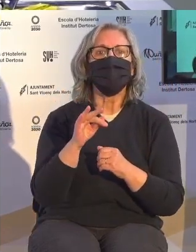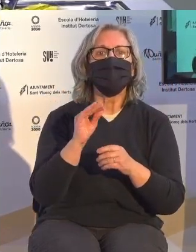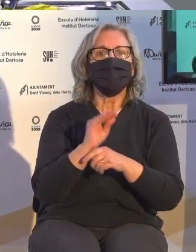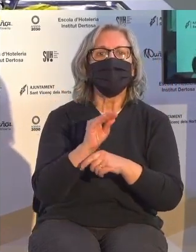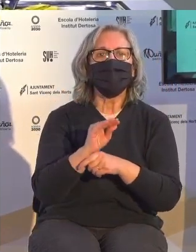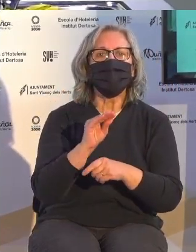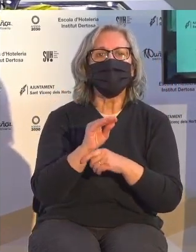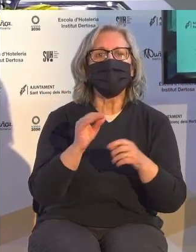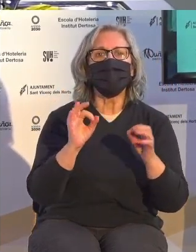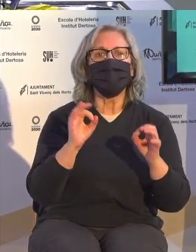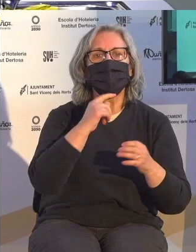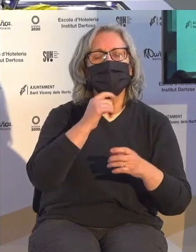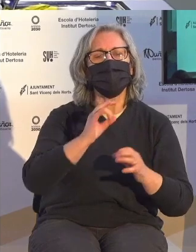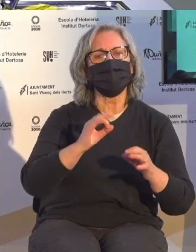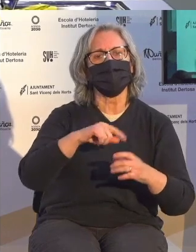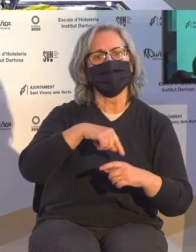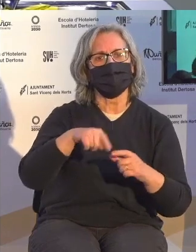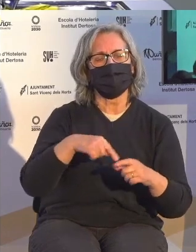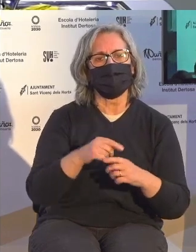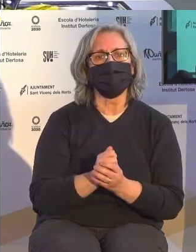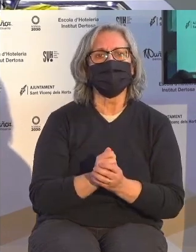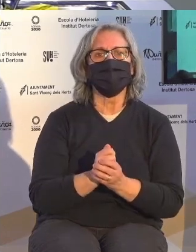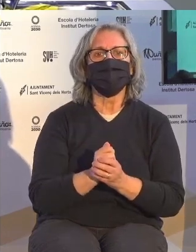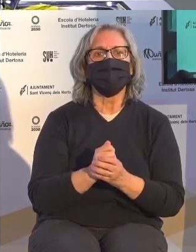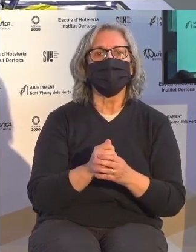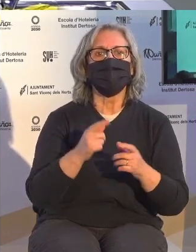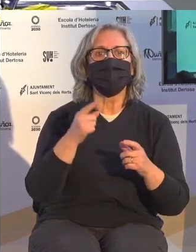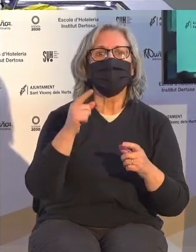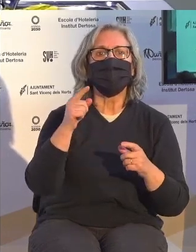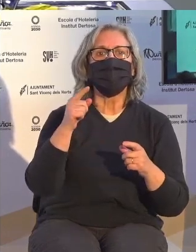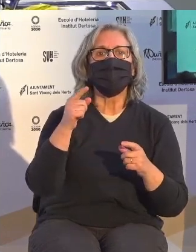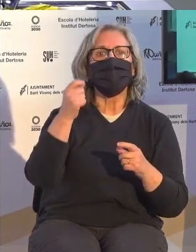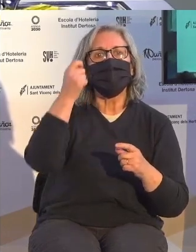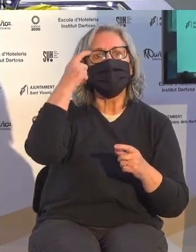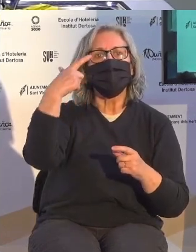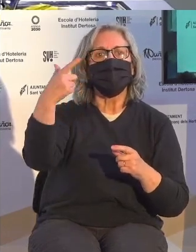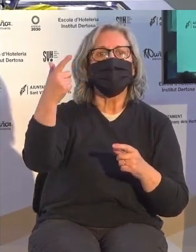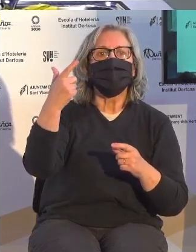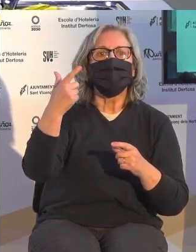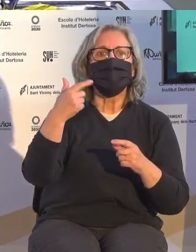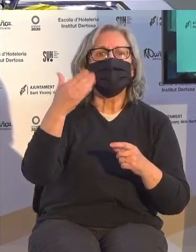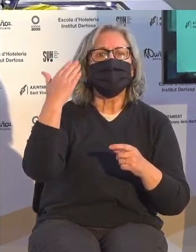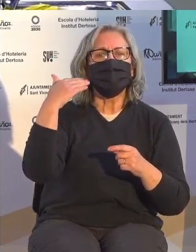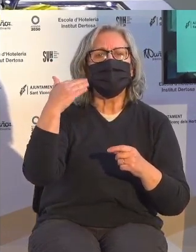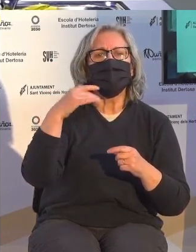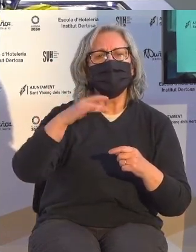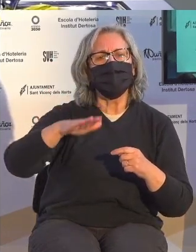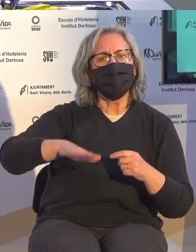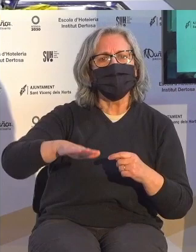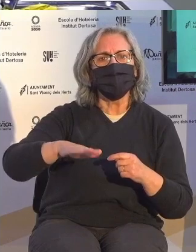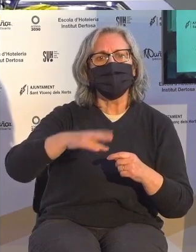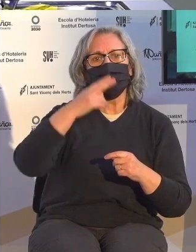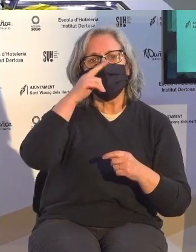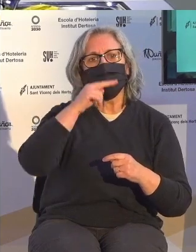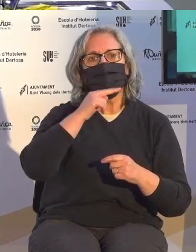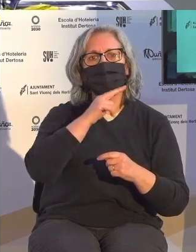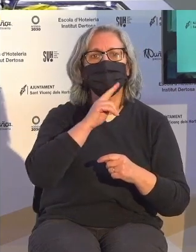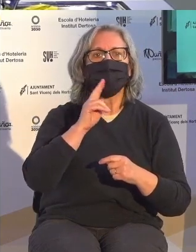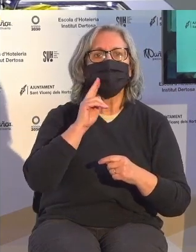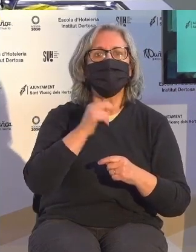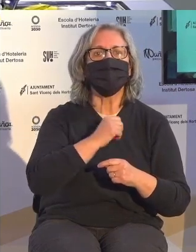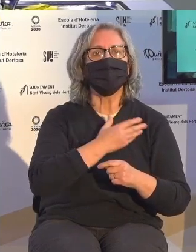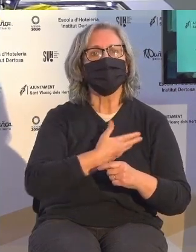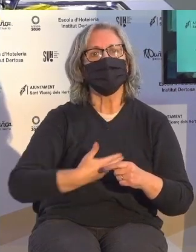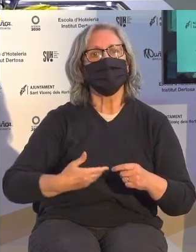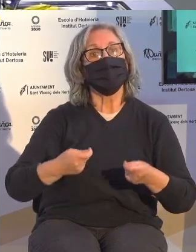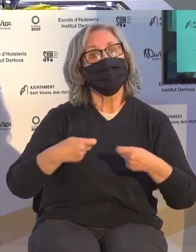niño mis papás tenía una tienda de relato de ice cream en en mi montaña